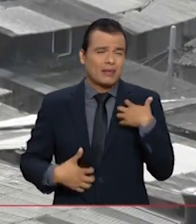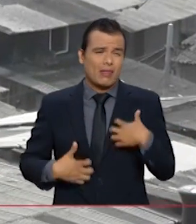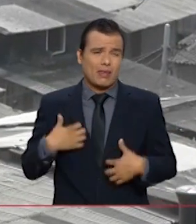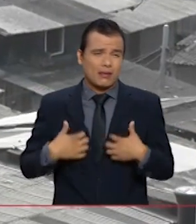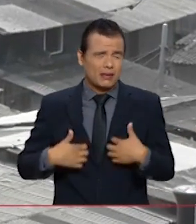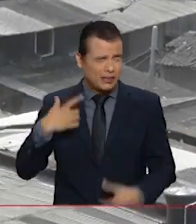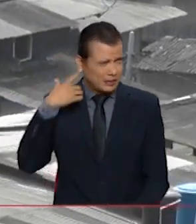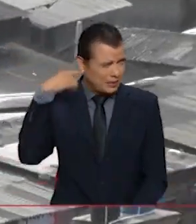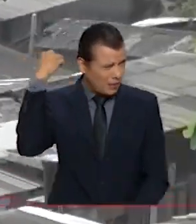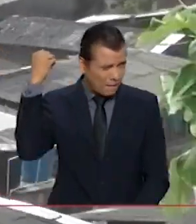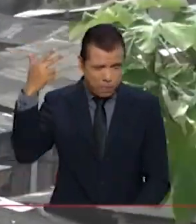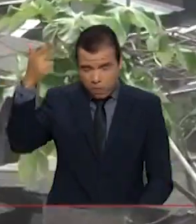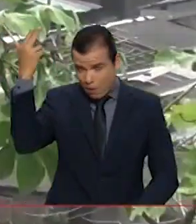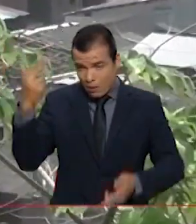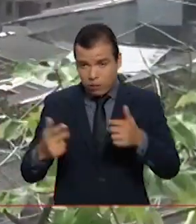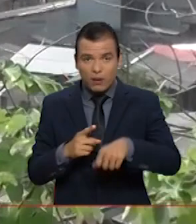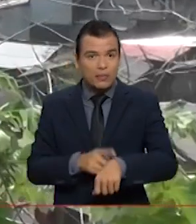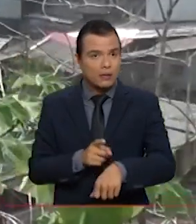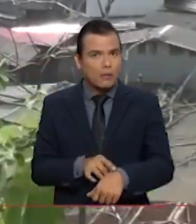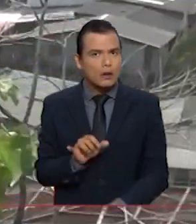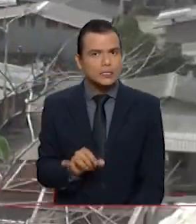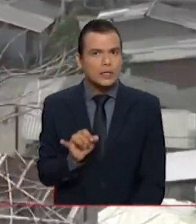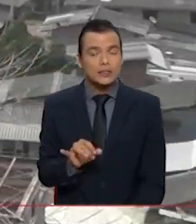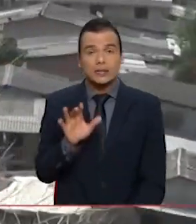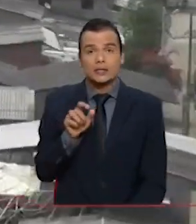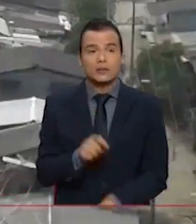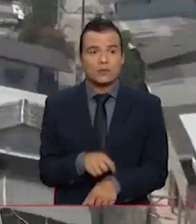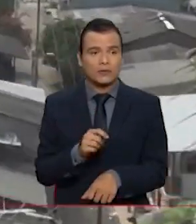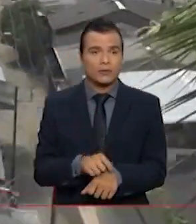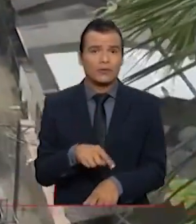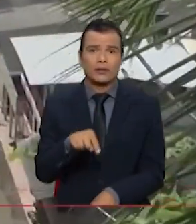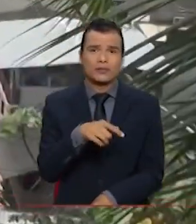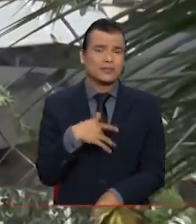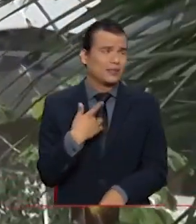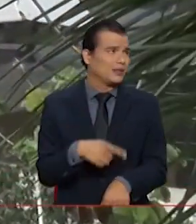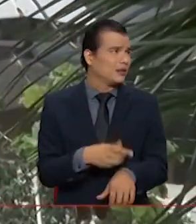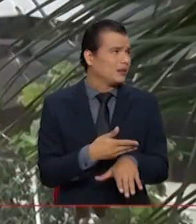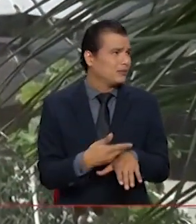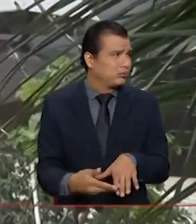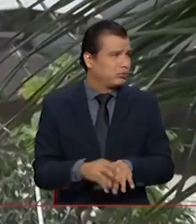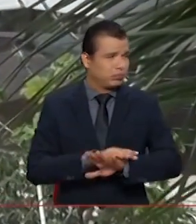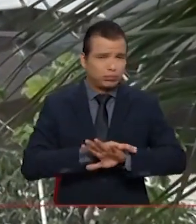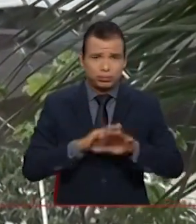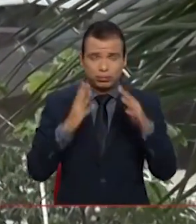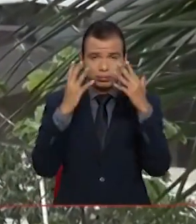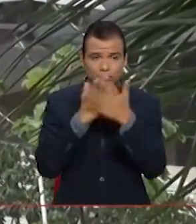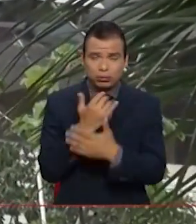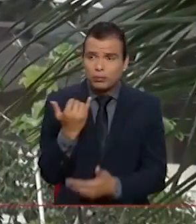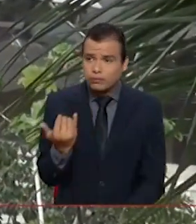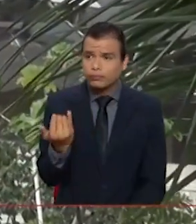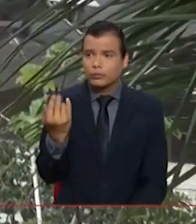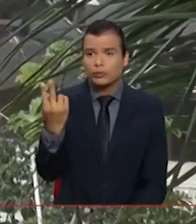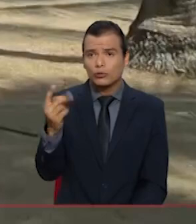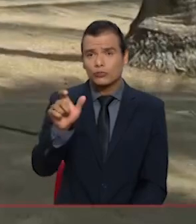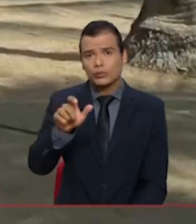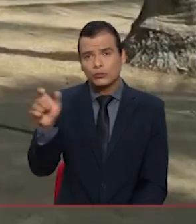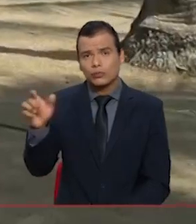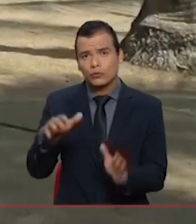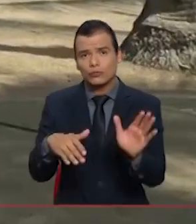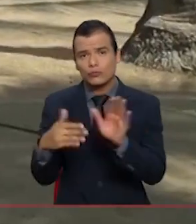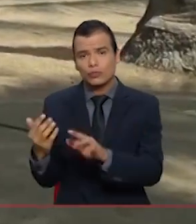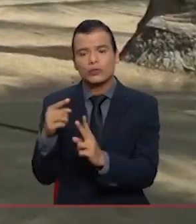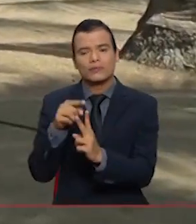detonaciones. Los 5 minutos del tiroteo pasaron como horas para la comunidad, que minutos después se enteró de la muerte de un hombre de